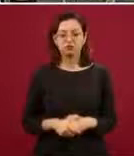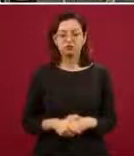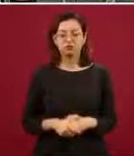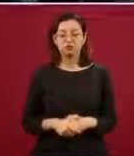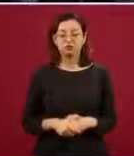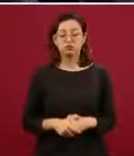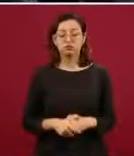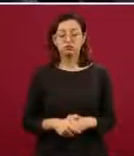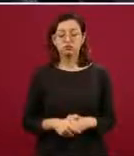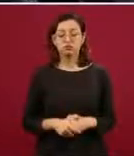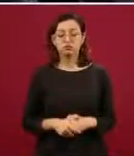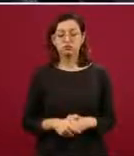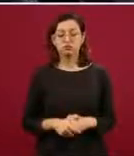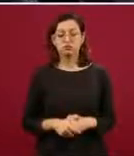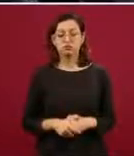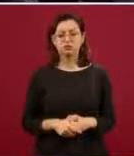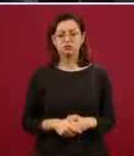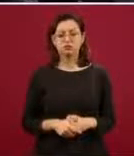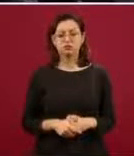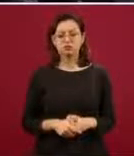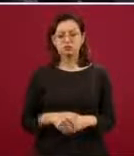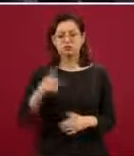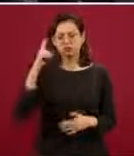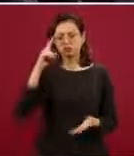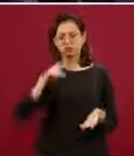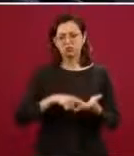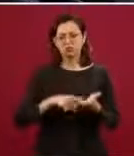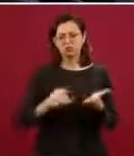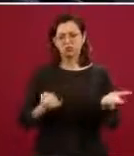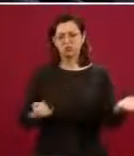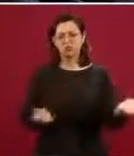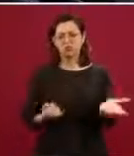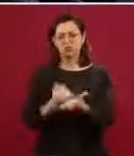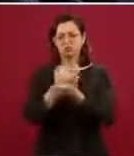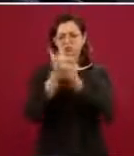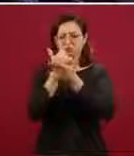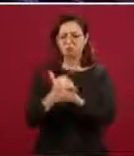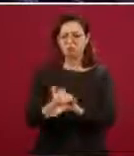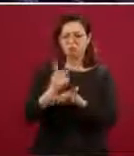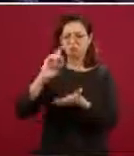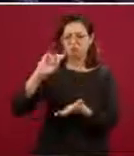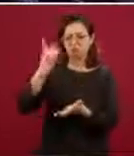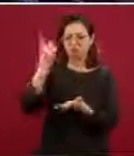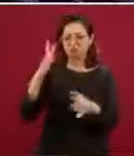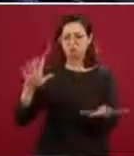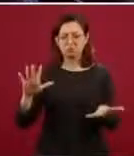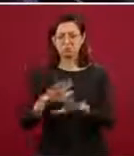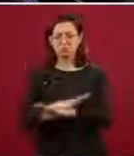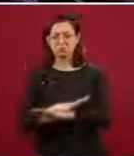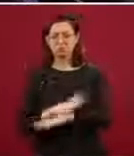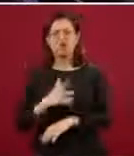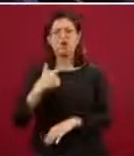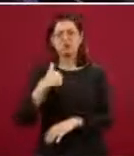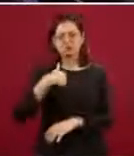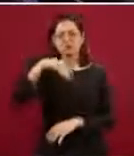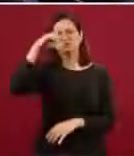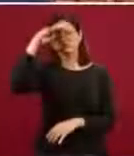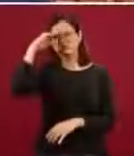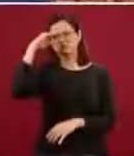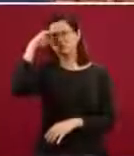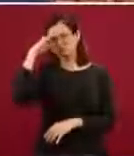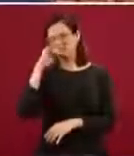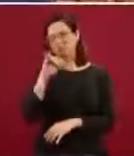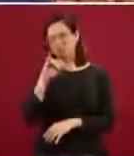también al tipo de cambio. Yo espero que nos ayuda. Sí, yo pienso que sí nos va a ayudar